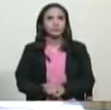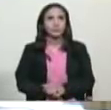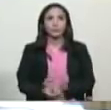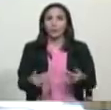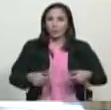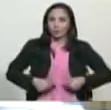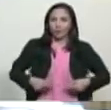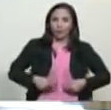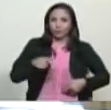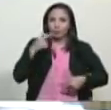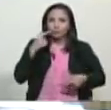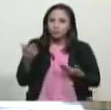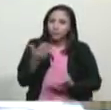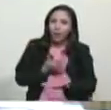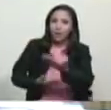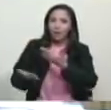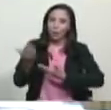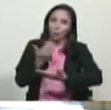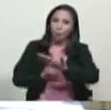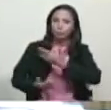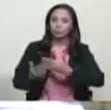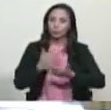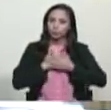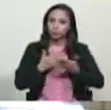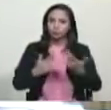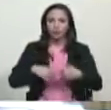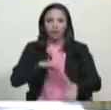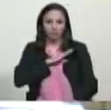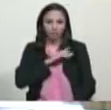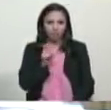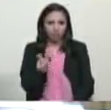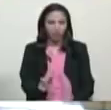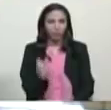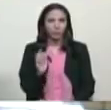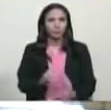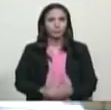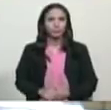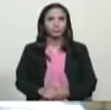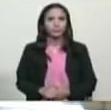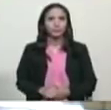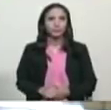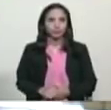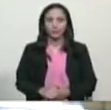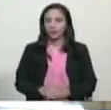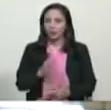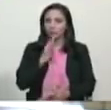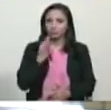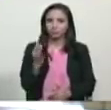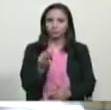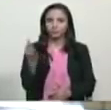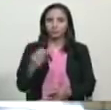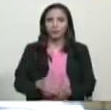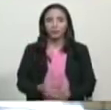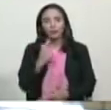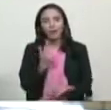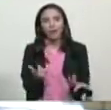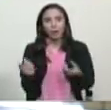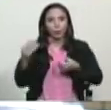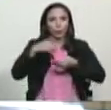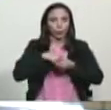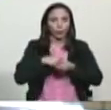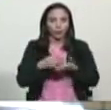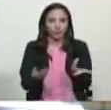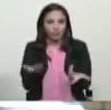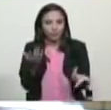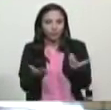esfuerzo generoso, esfuerzo digno, digno, heroico, inclusive, le diría